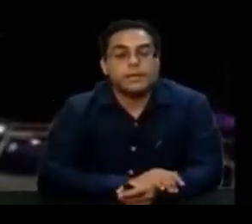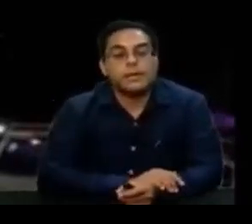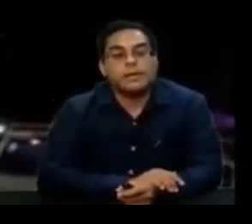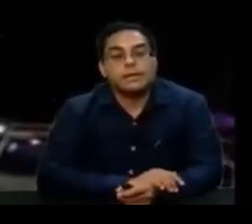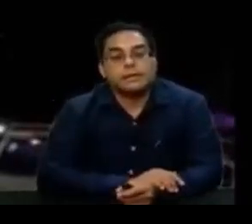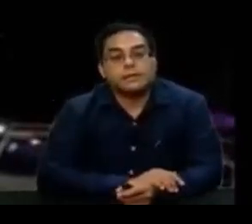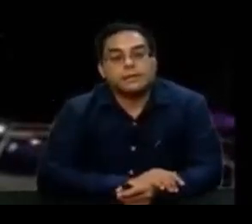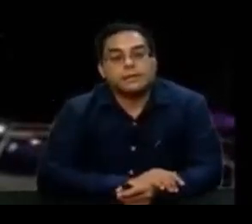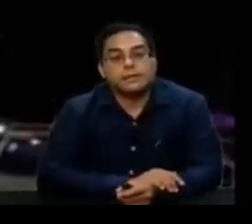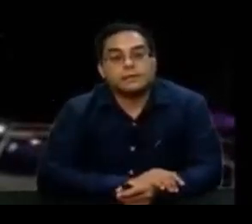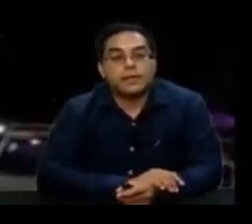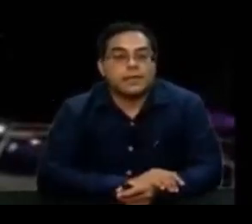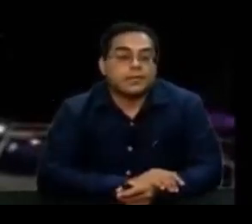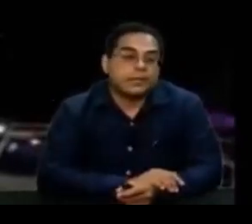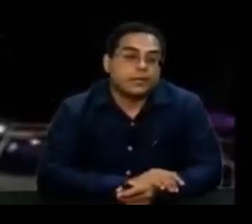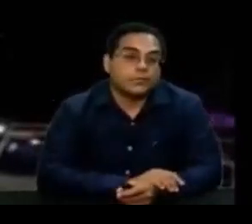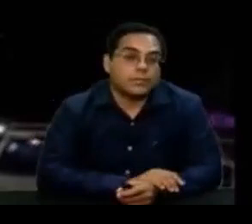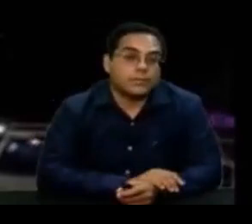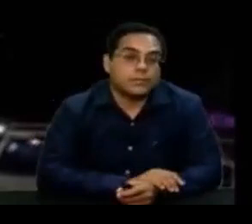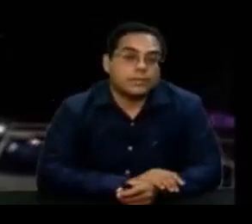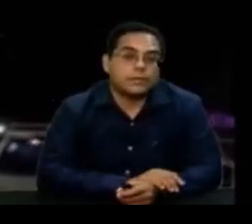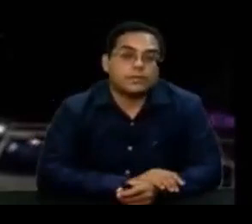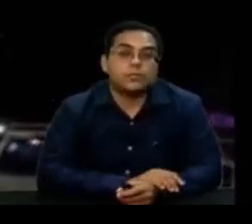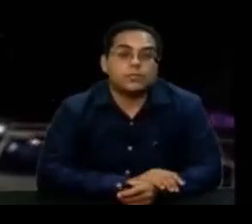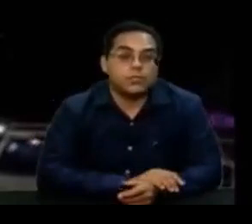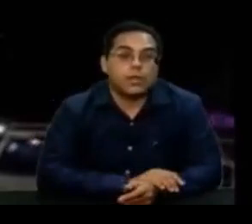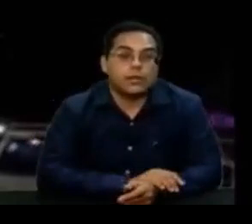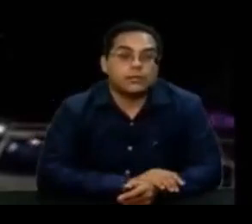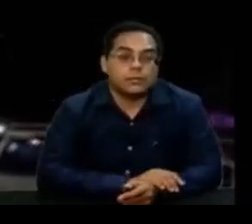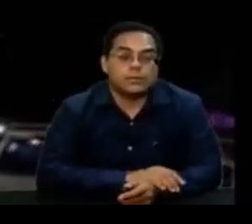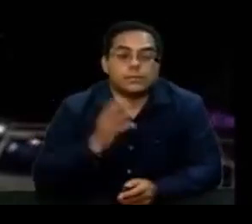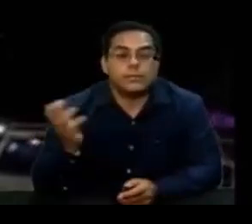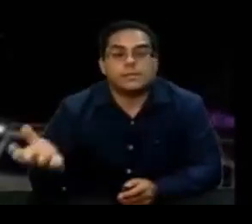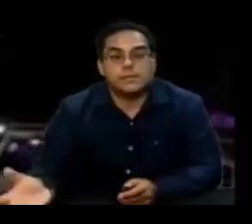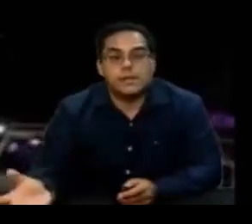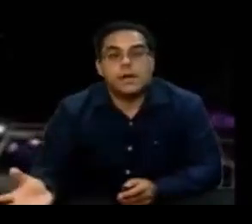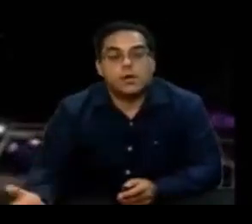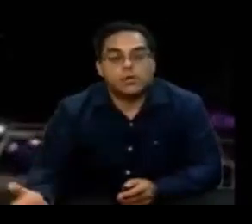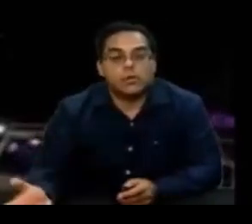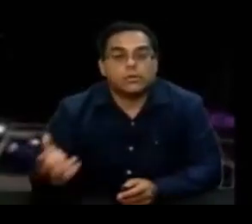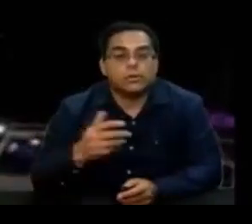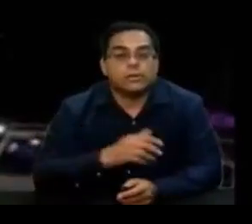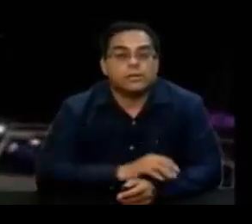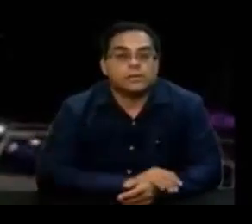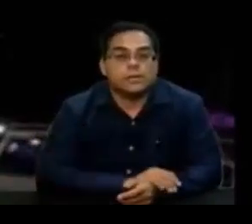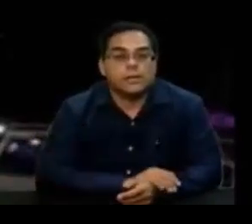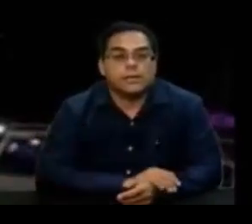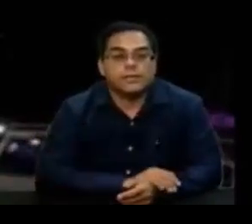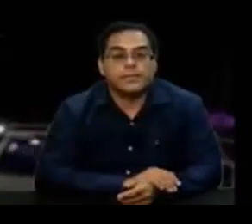adelante, está mediada por las fuerzas de la tracción muscular. Entonces tenemos que saber si es o no